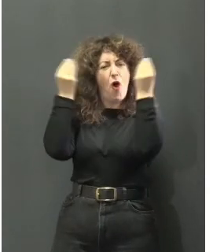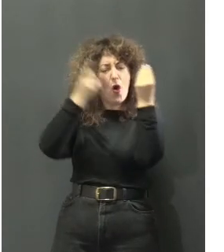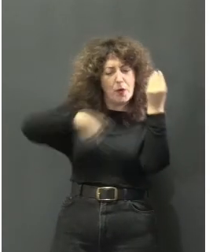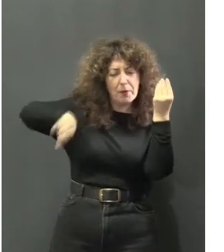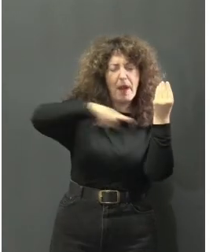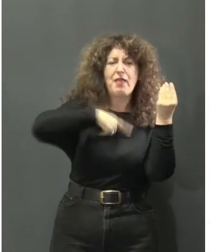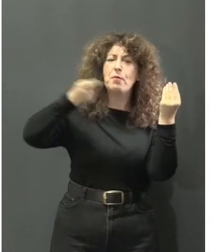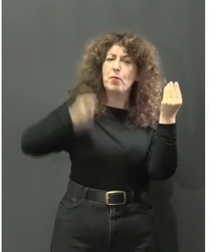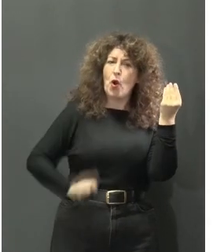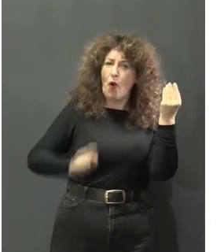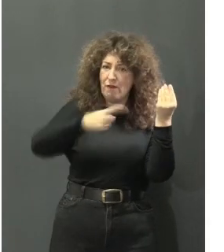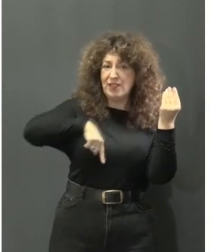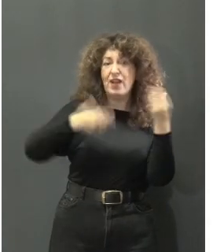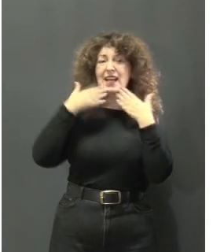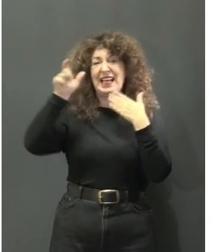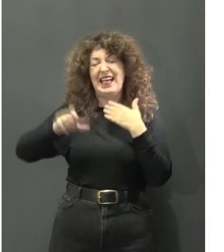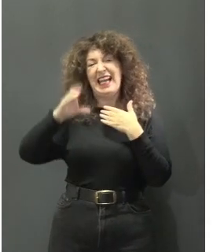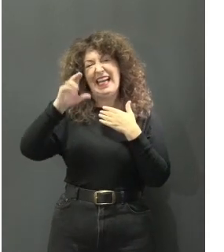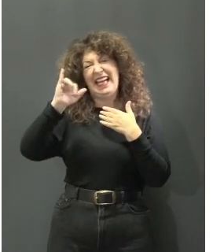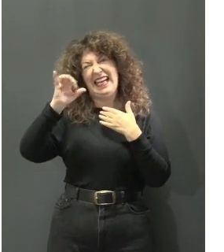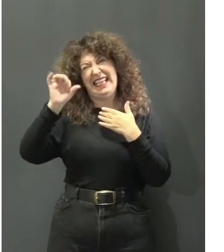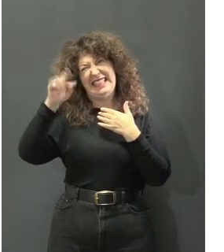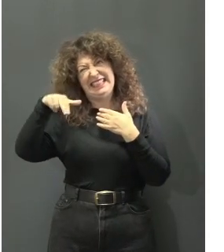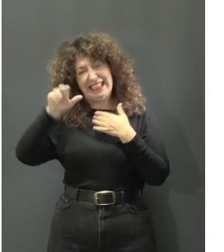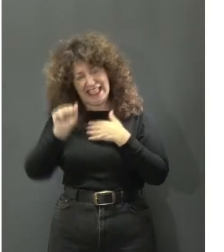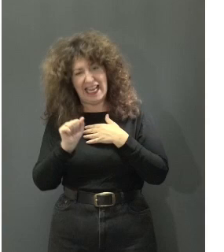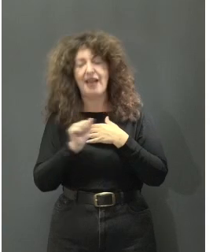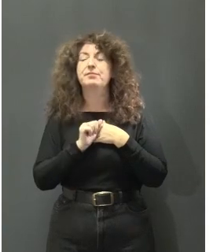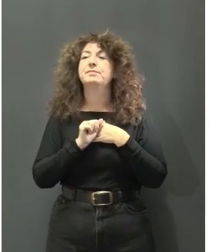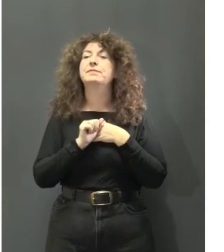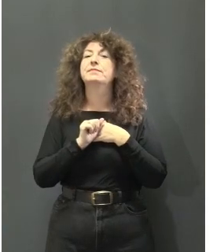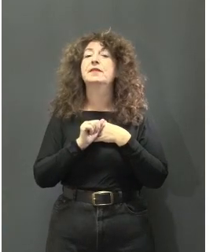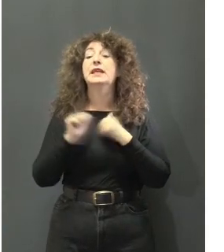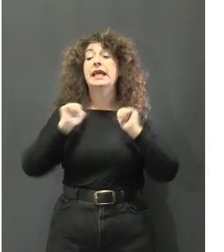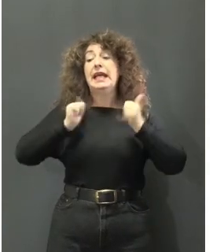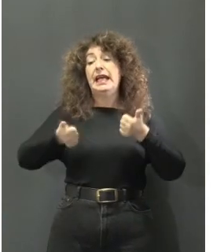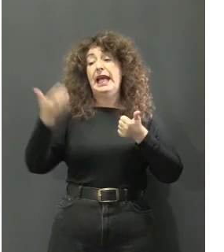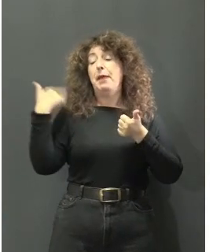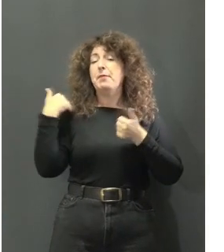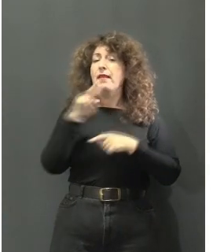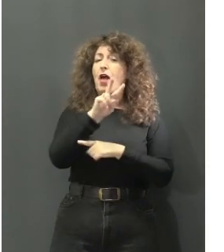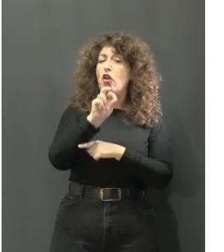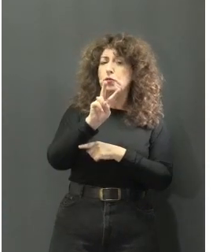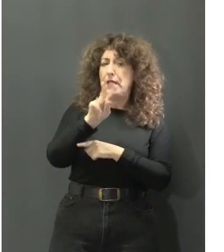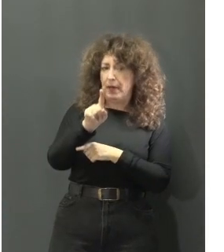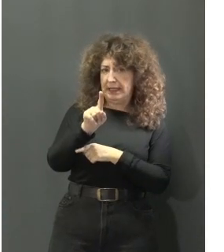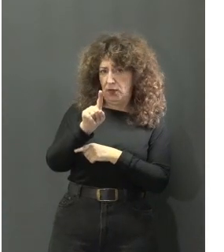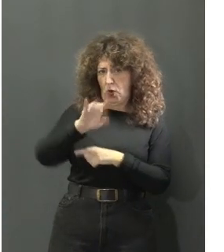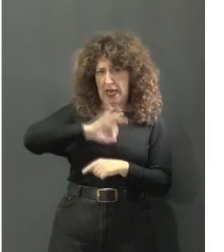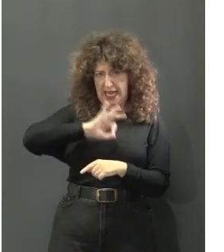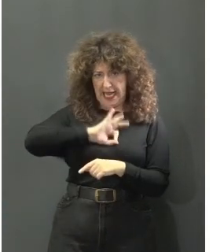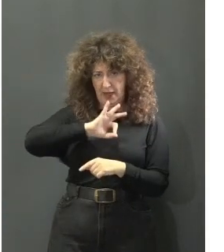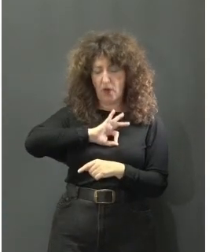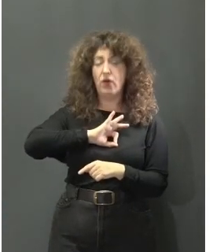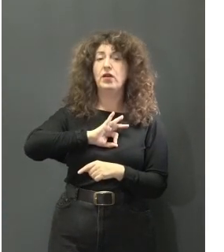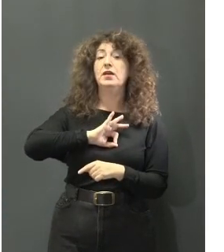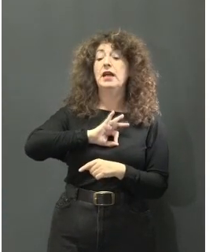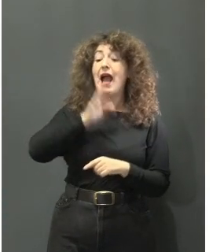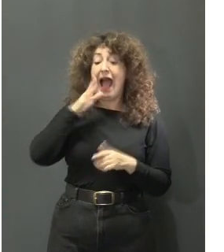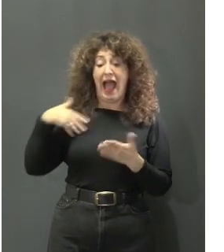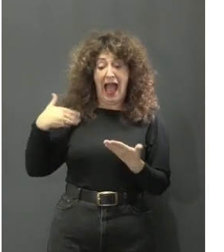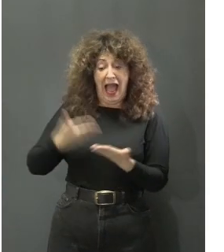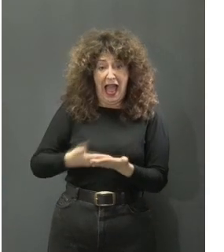de profesionales del propio centro. Empezamos en el 2021, en enero de 2021, y a día